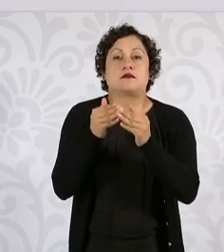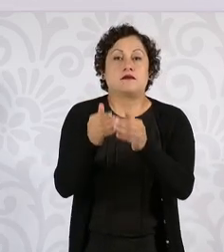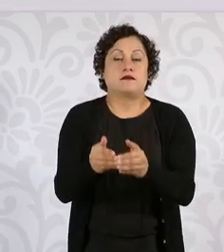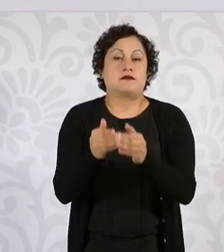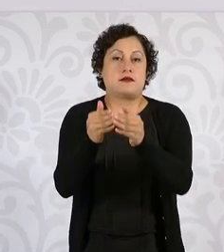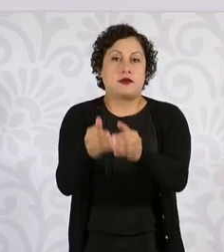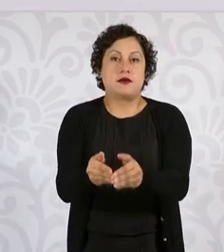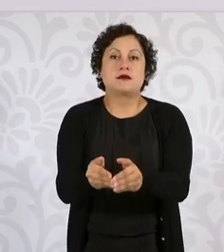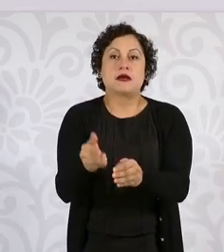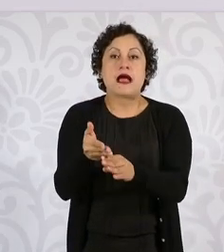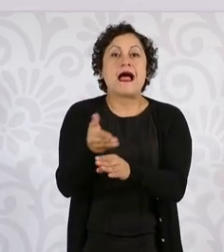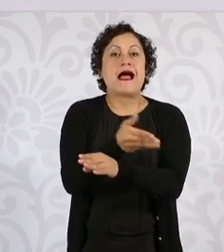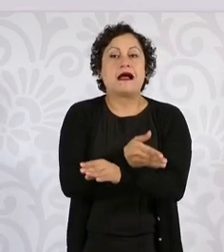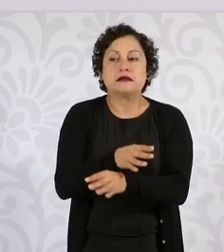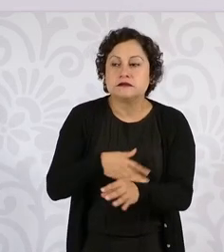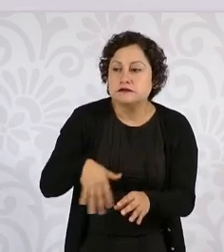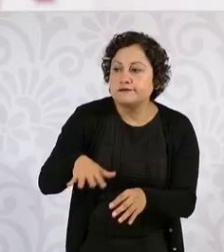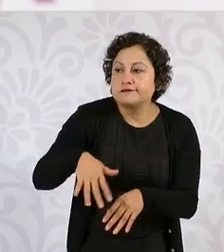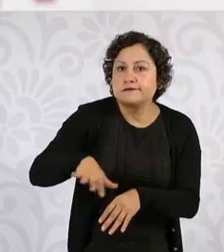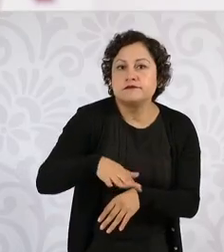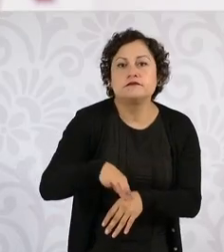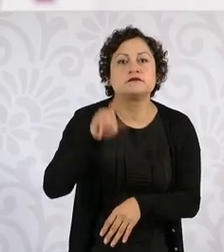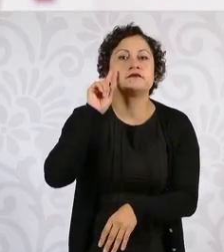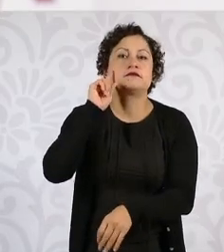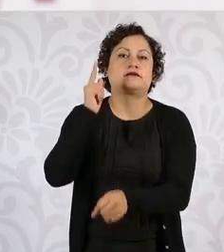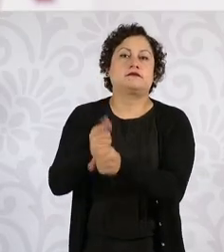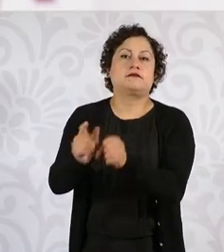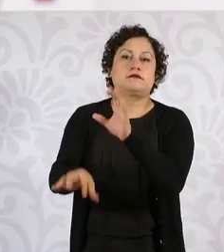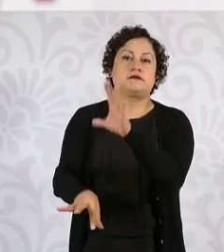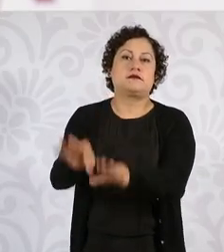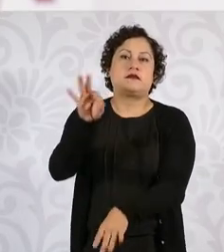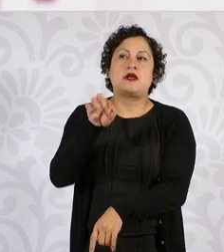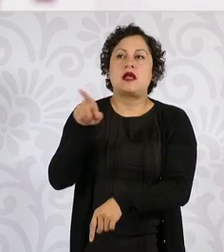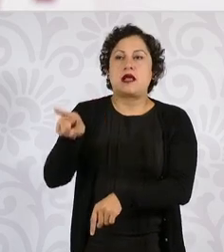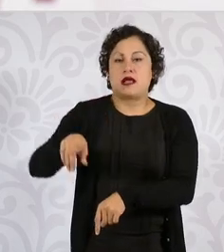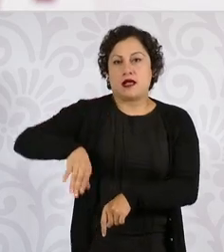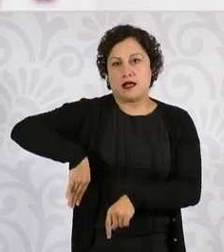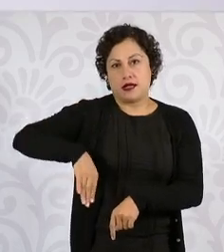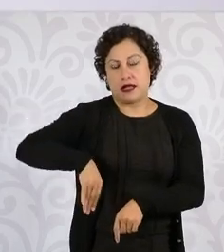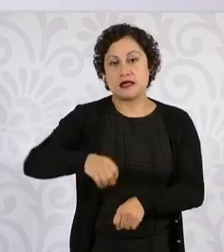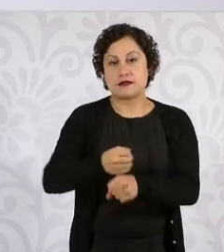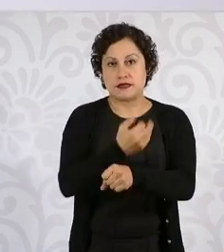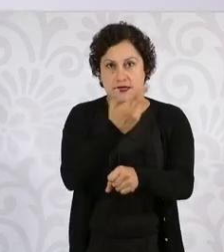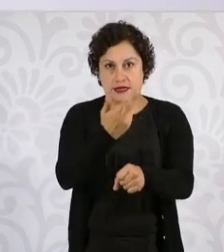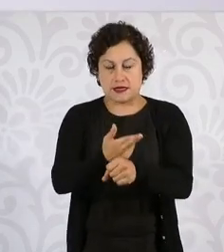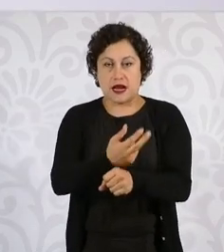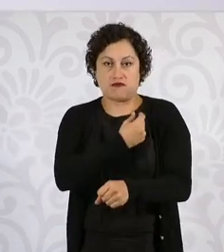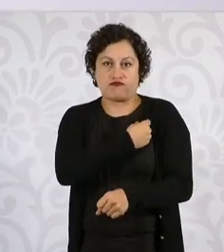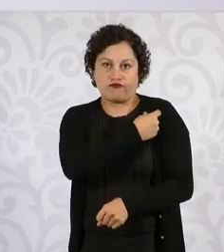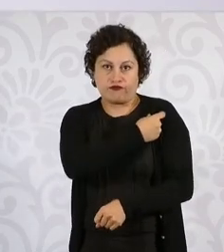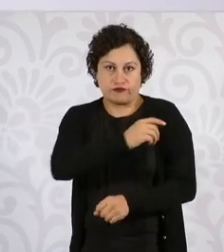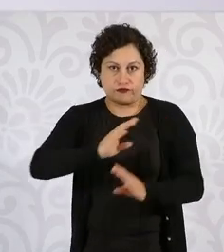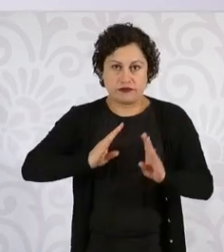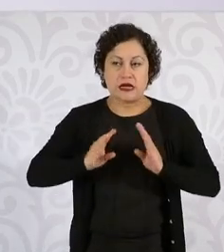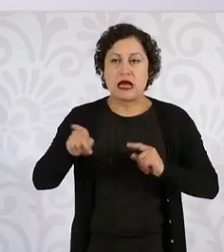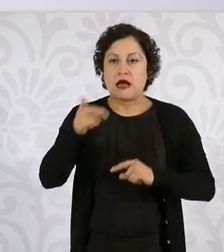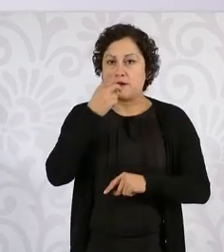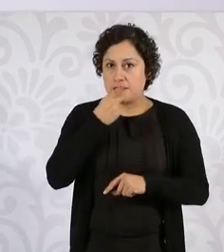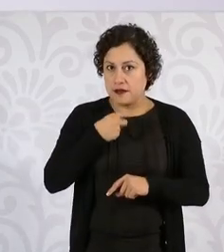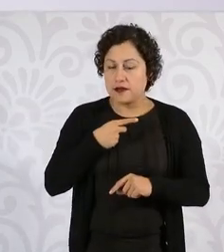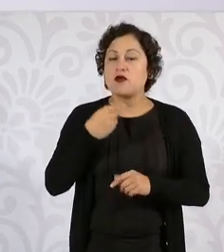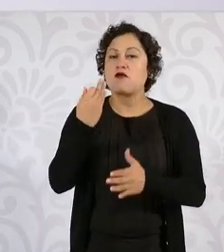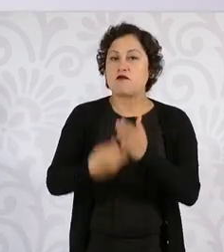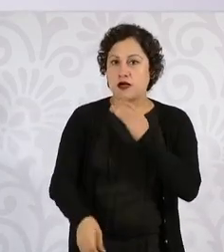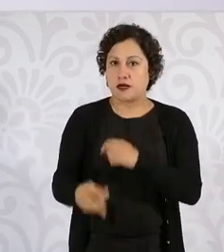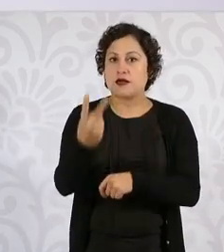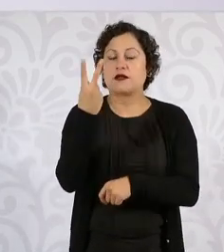no se encontraba, y por lo que mencionó el almirante secretario, y todavía dos, y los efectos no